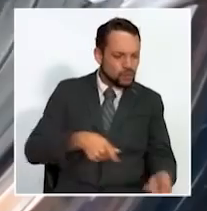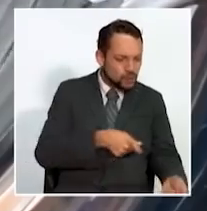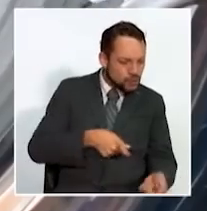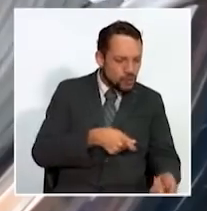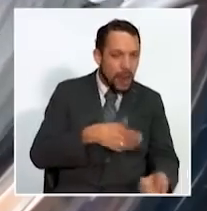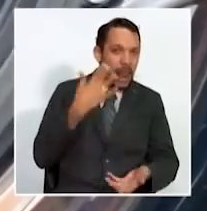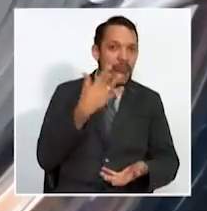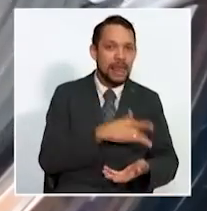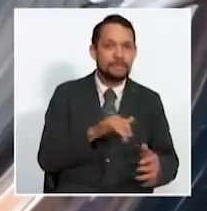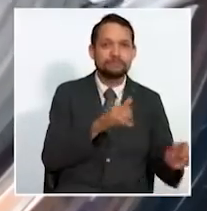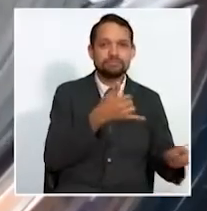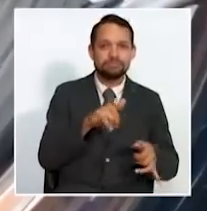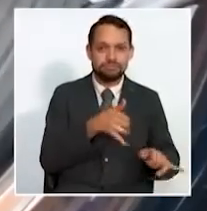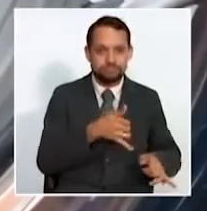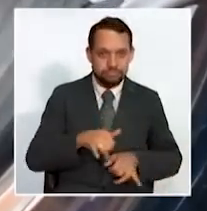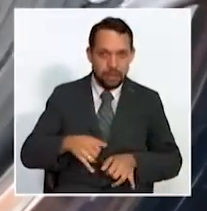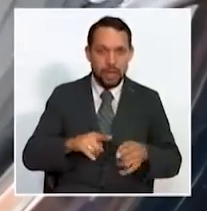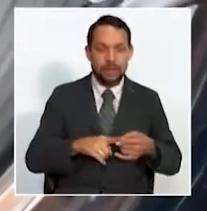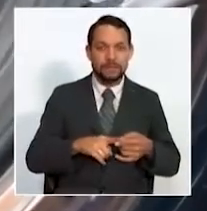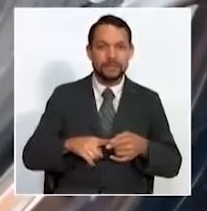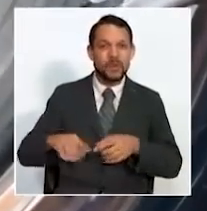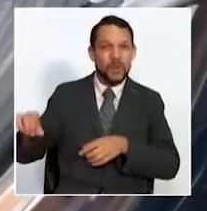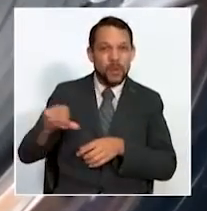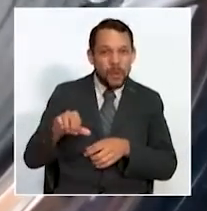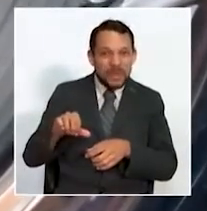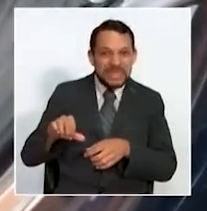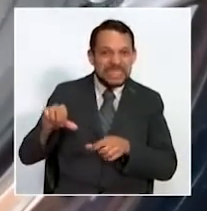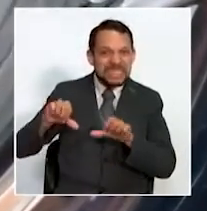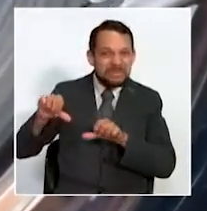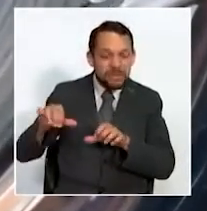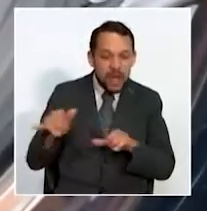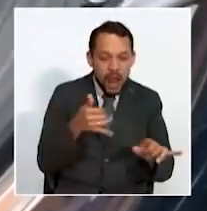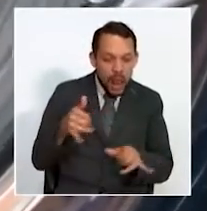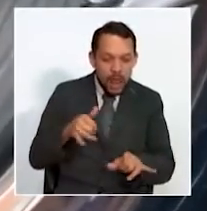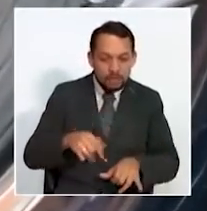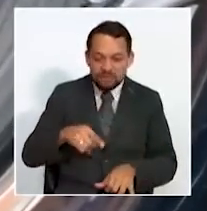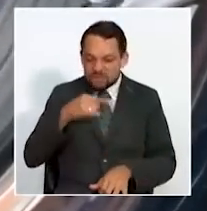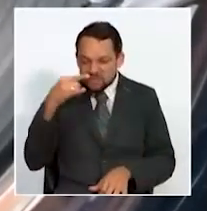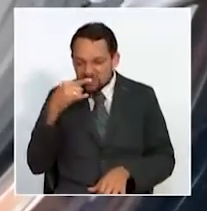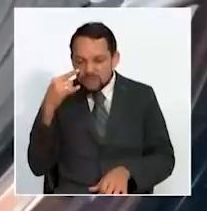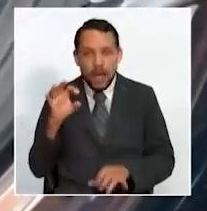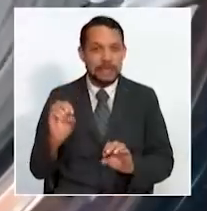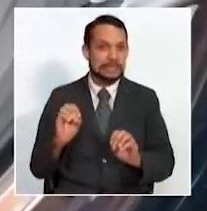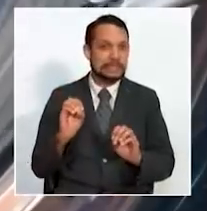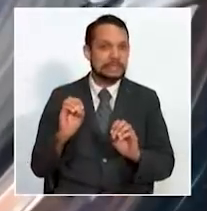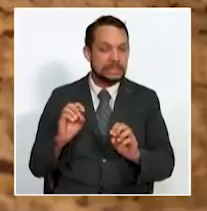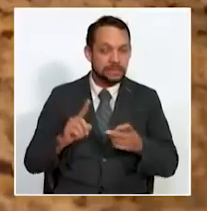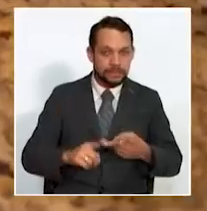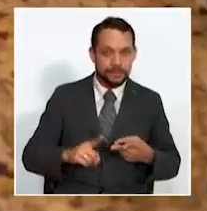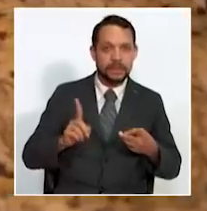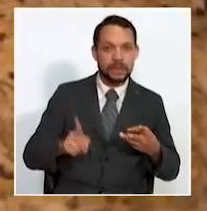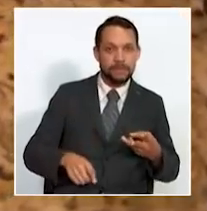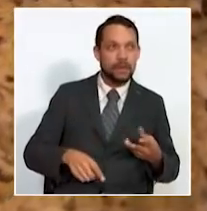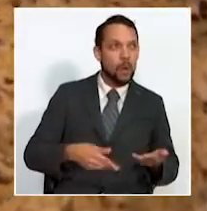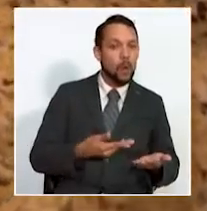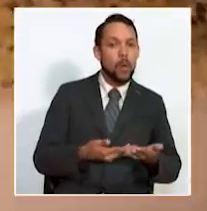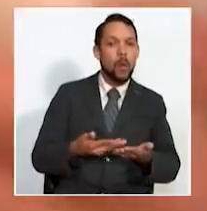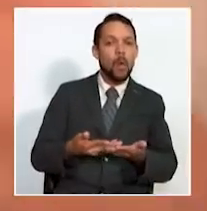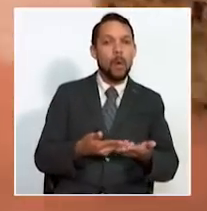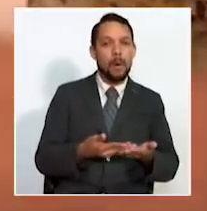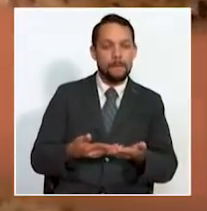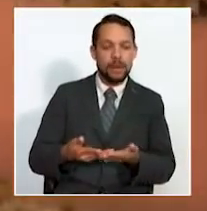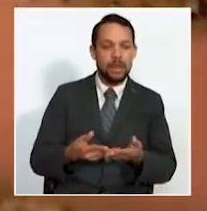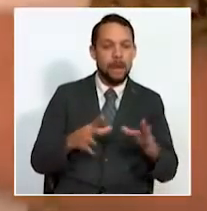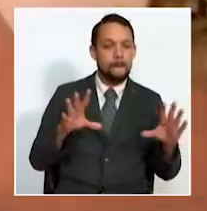regularmente. Use solo detergentes y materiales de limpieza sin fragancia en el hogar. Mantenga los niveles de humedad bajos y arregle